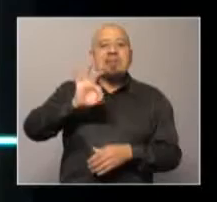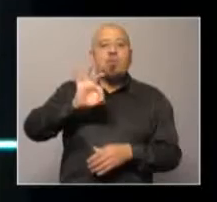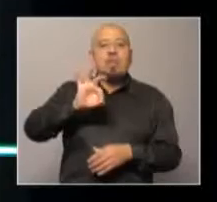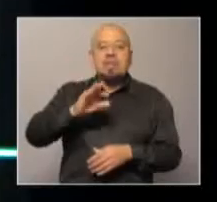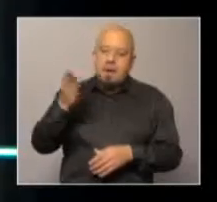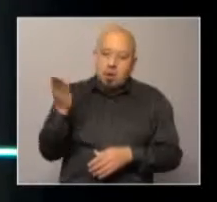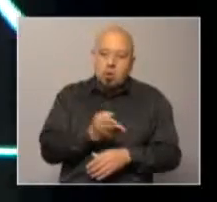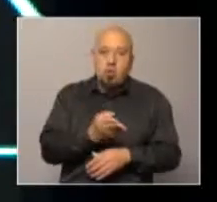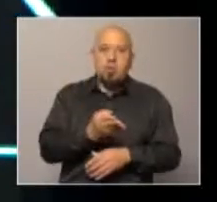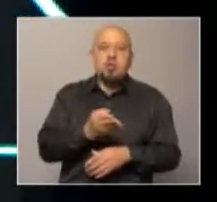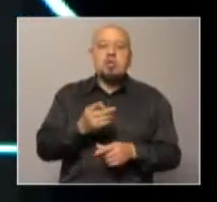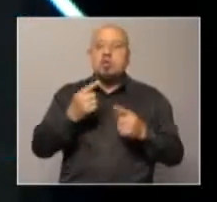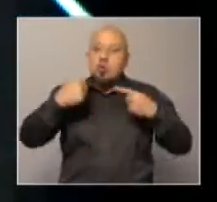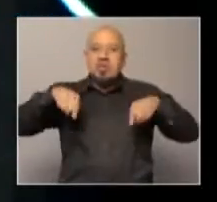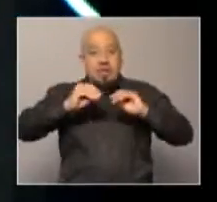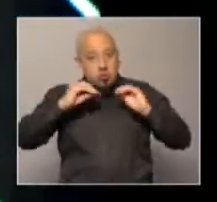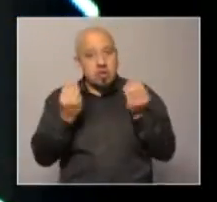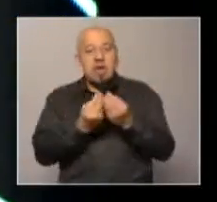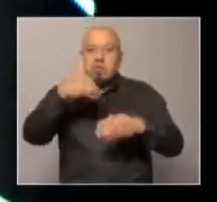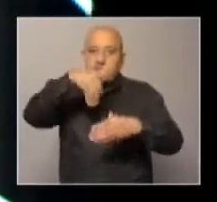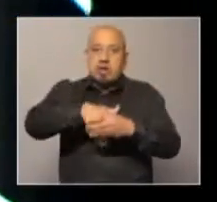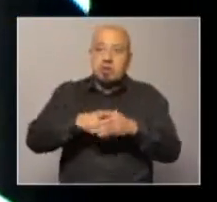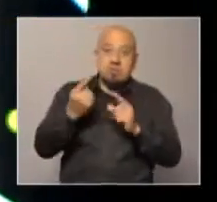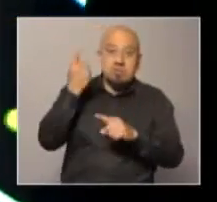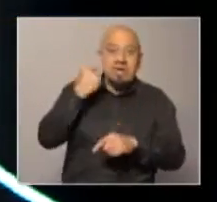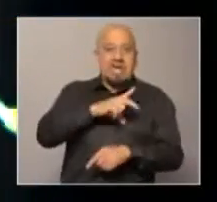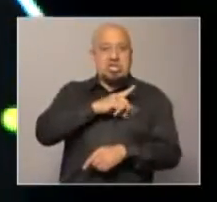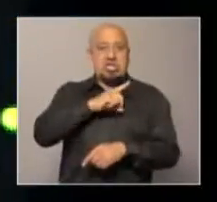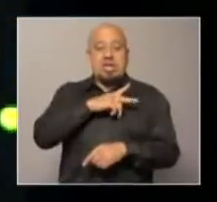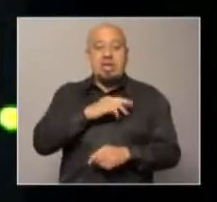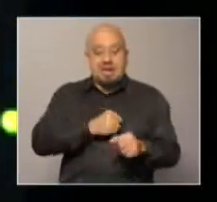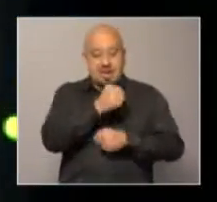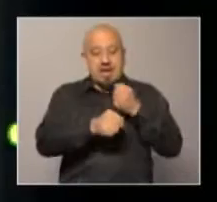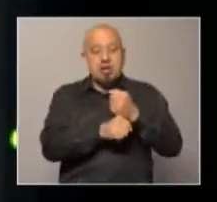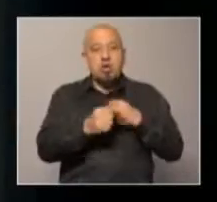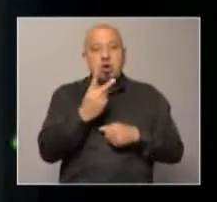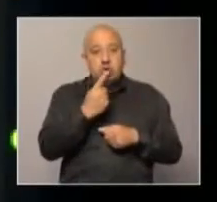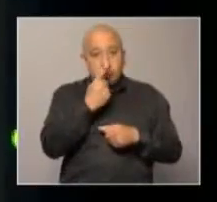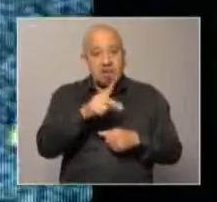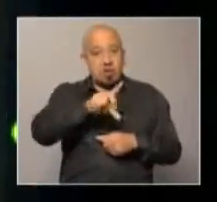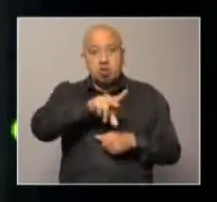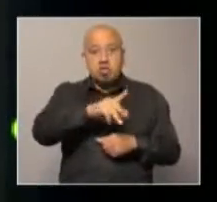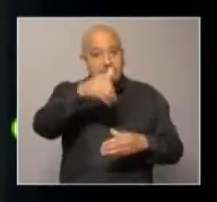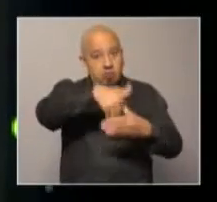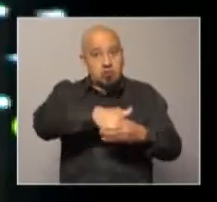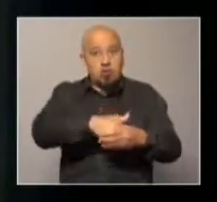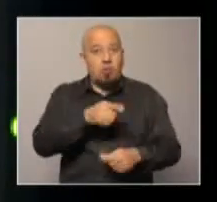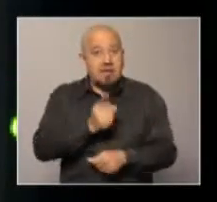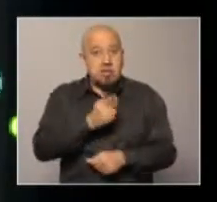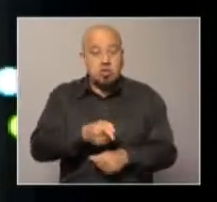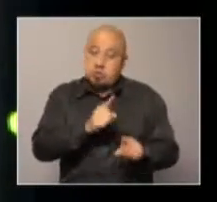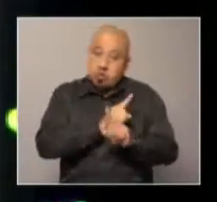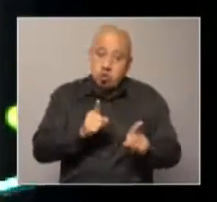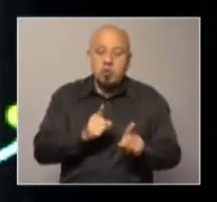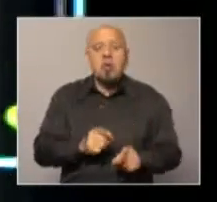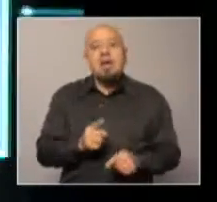votantes habilitados. Recordemos que desde 2012 en Chile el voto no es obligatorio. Y para tener una referencia, lo último que